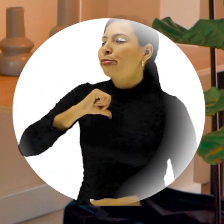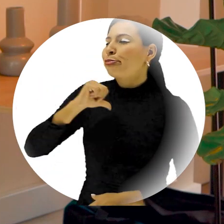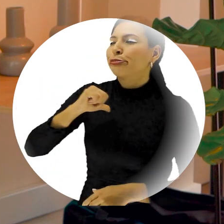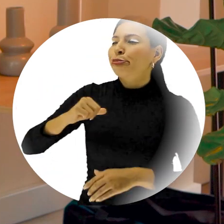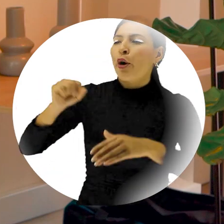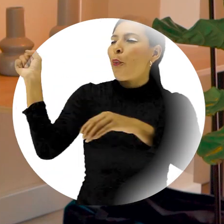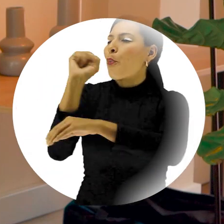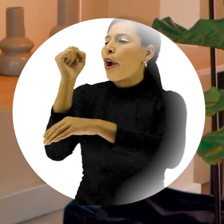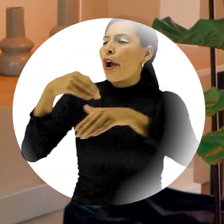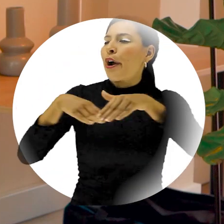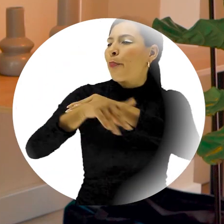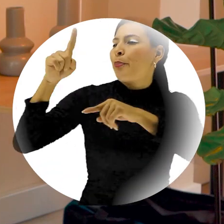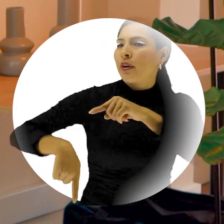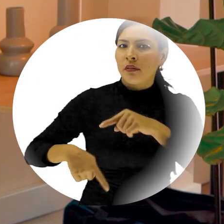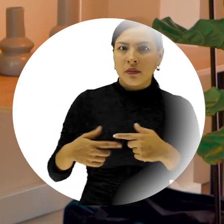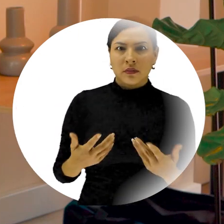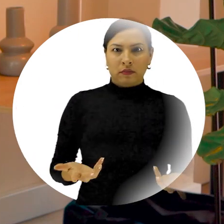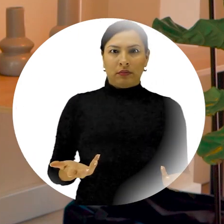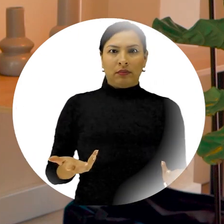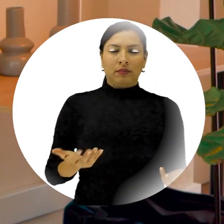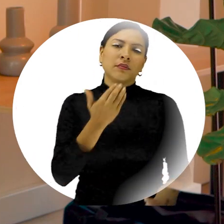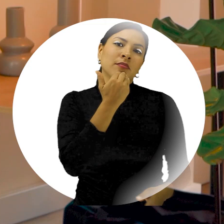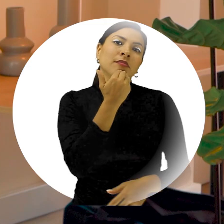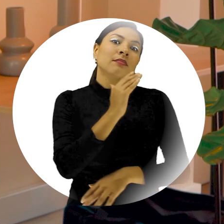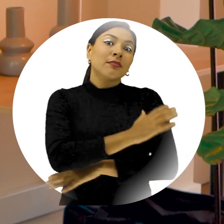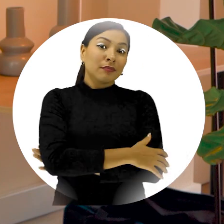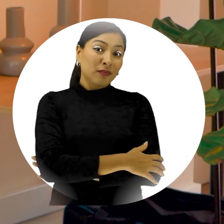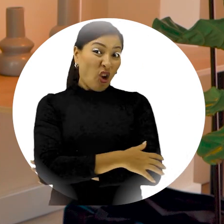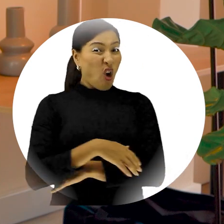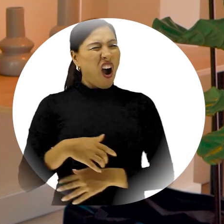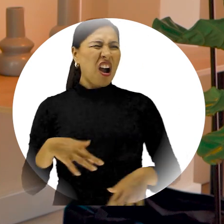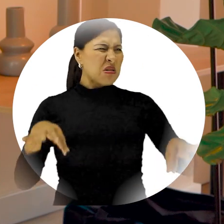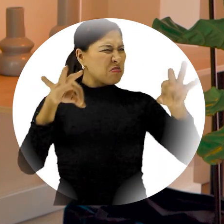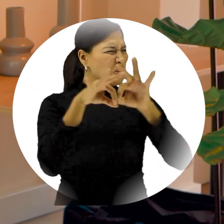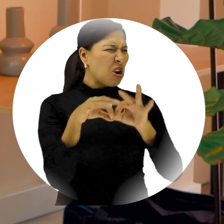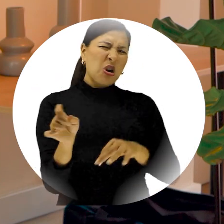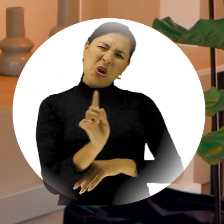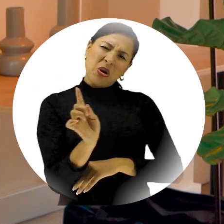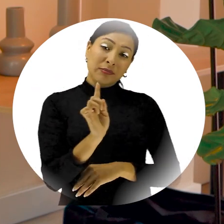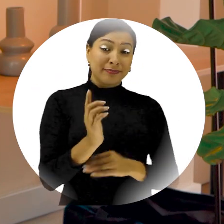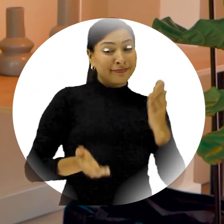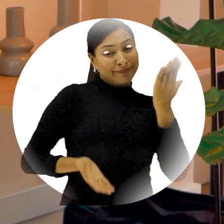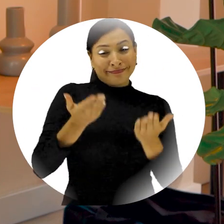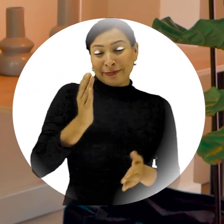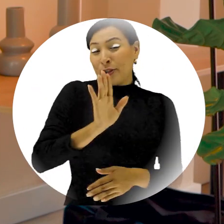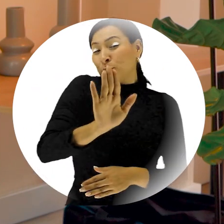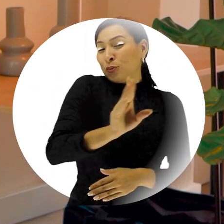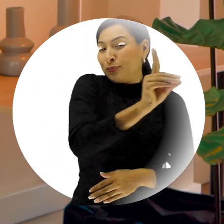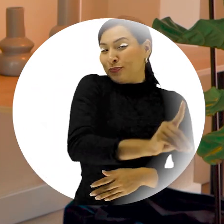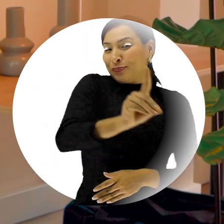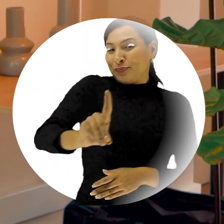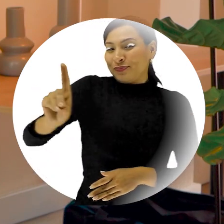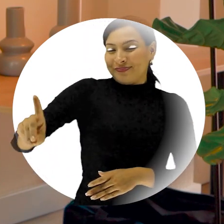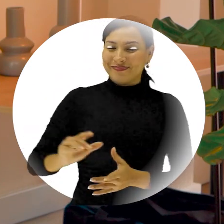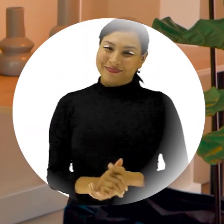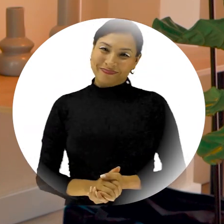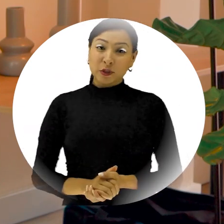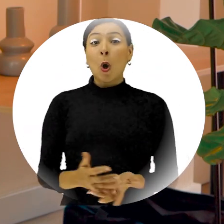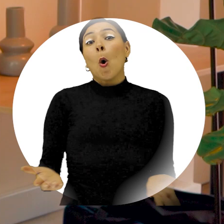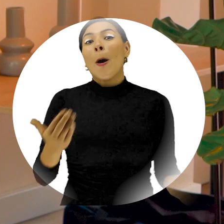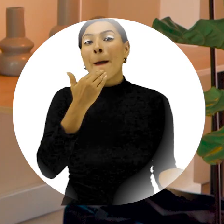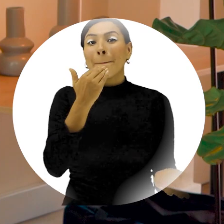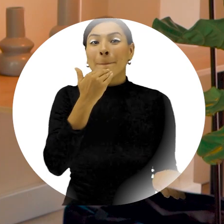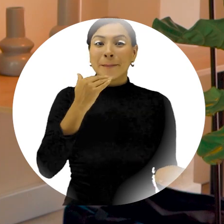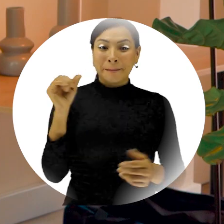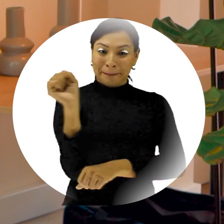muy en cuenta que también tenga parqueadero, o si ustedes definen que eso no es tan importante, pues también lo pueden como decidir ustedes. Y si es cubierto o